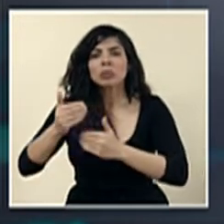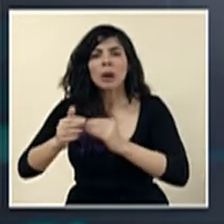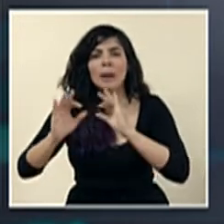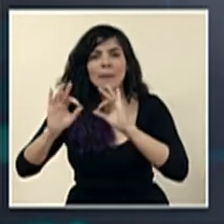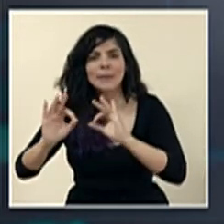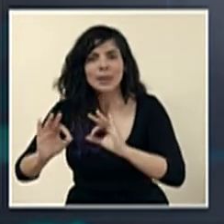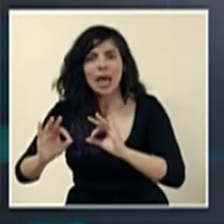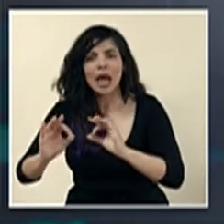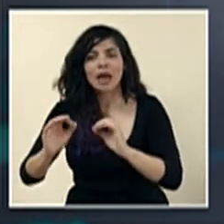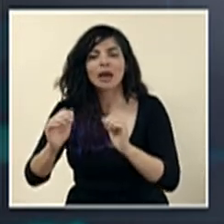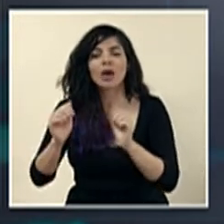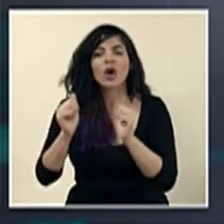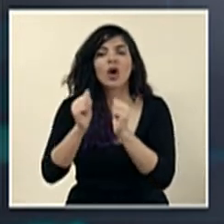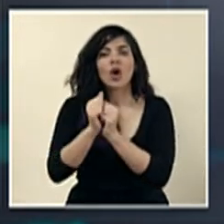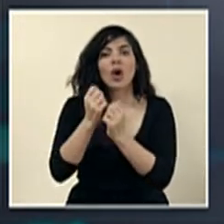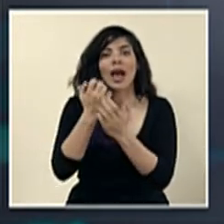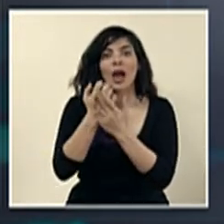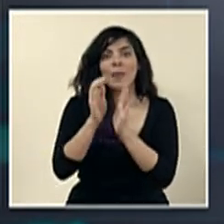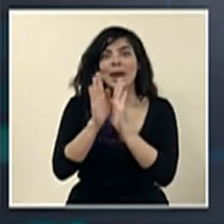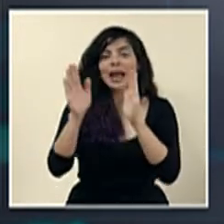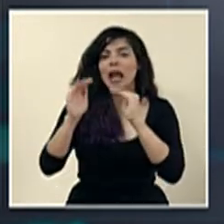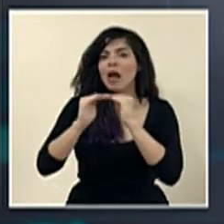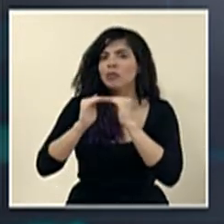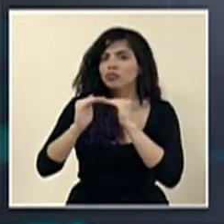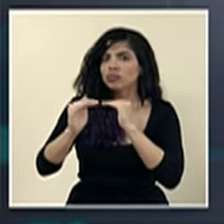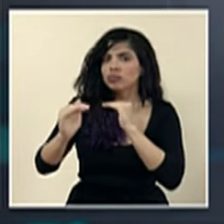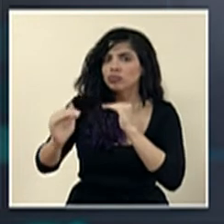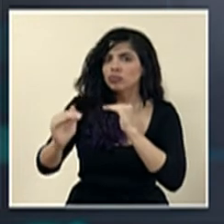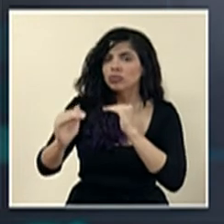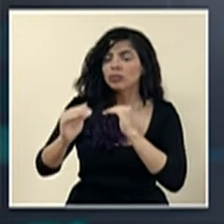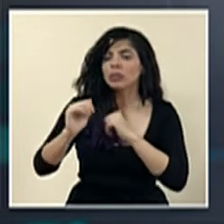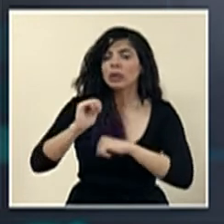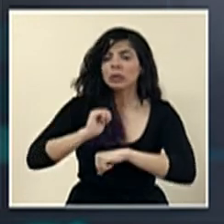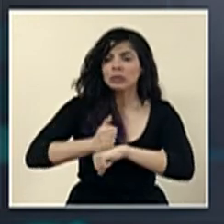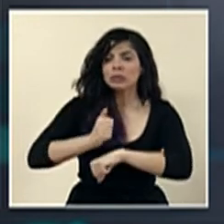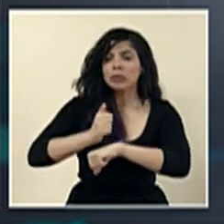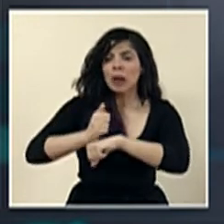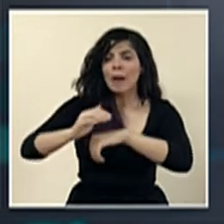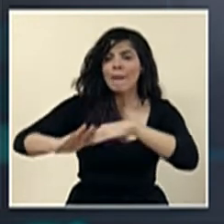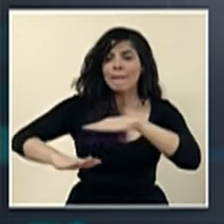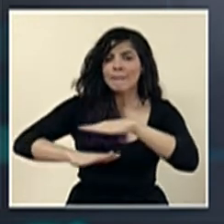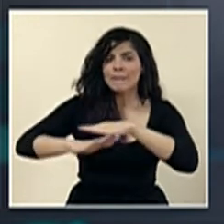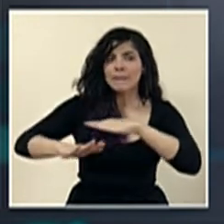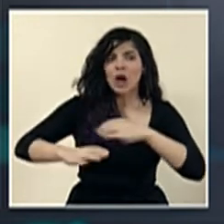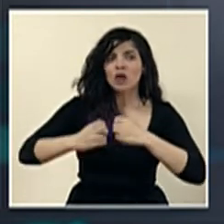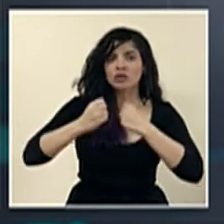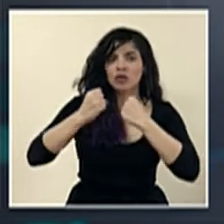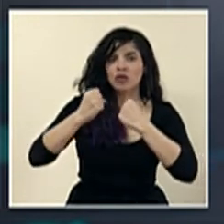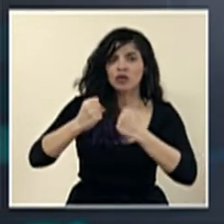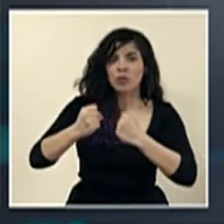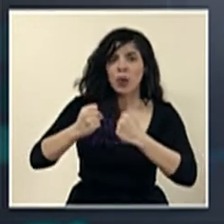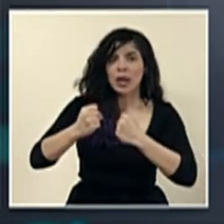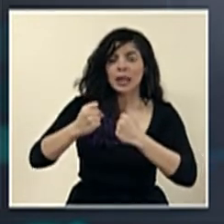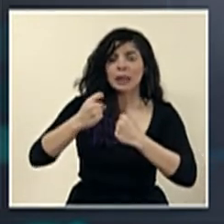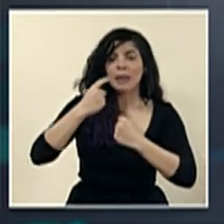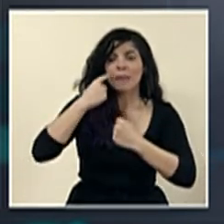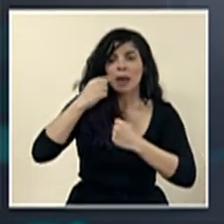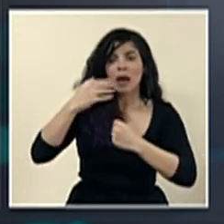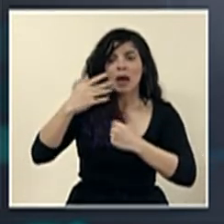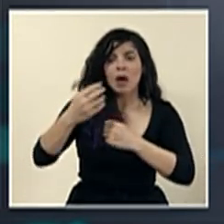con estabilidad macroeconómica y sentar las bases fuertes para el